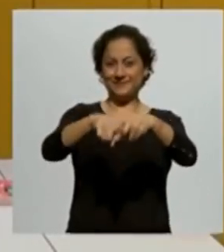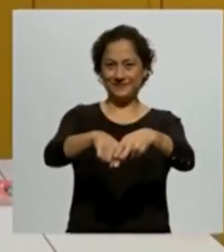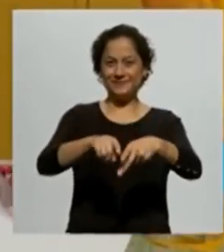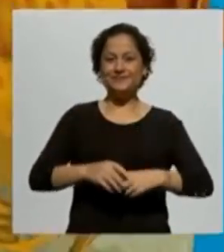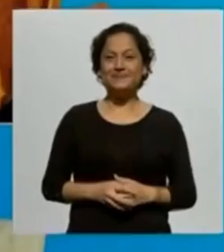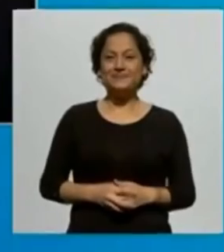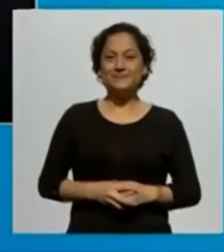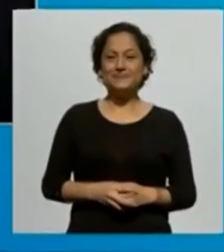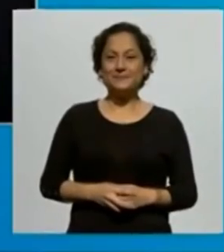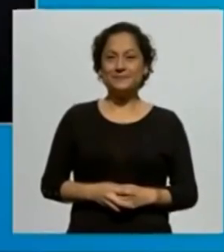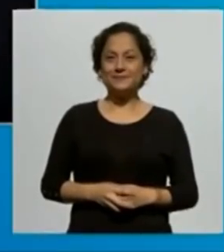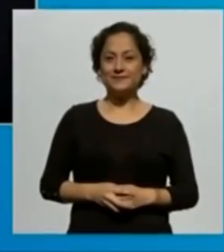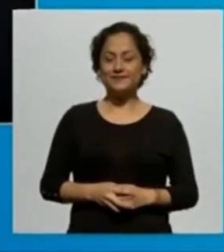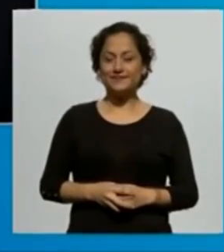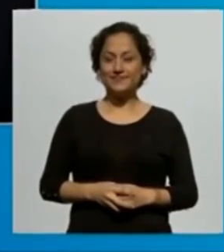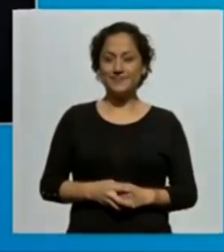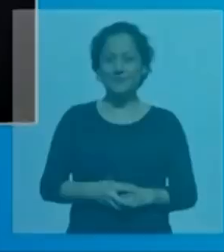actitud!